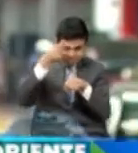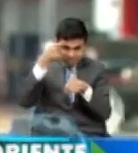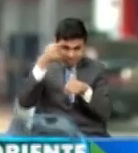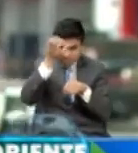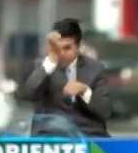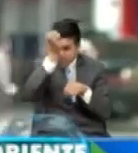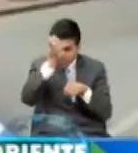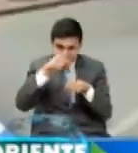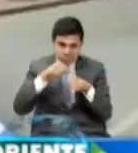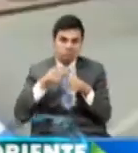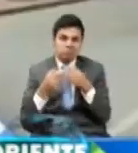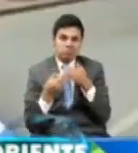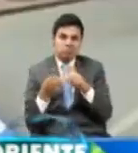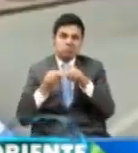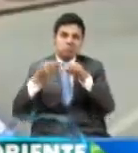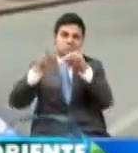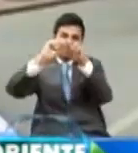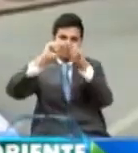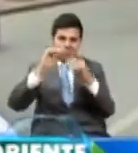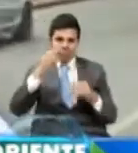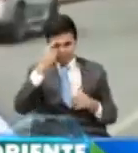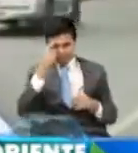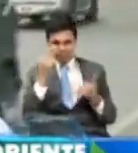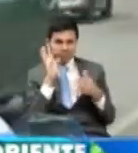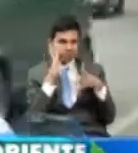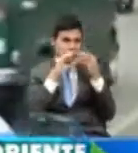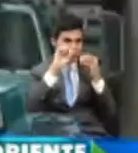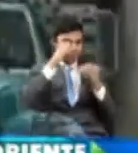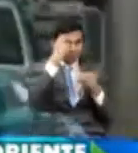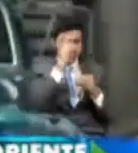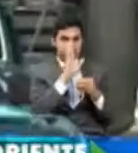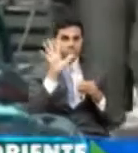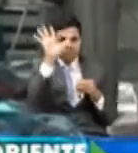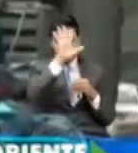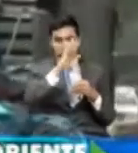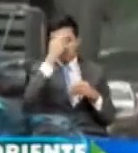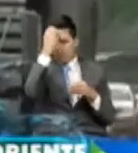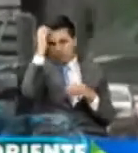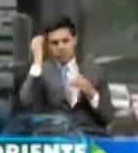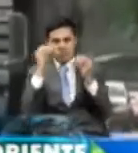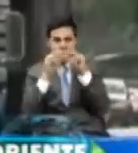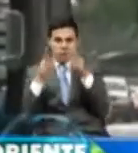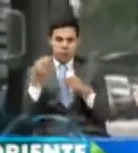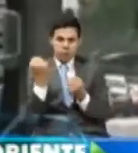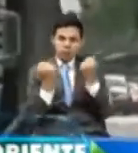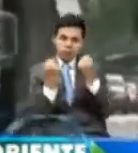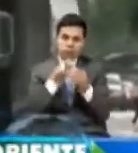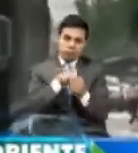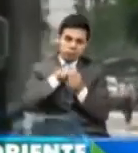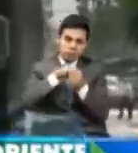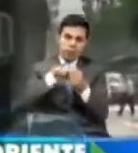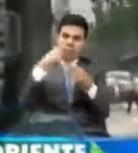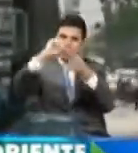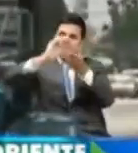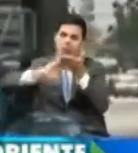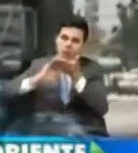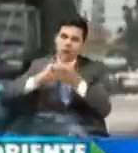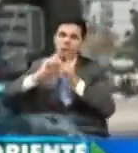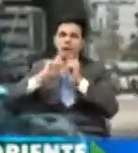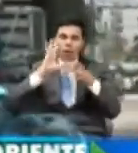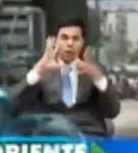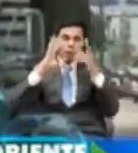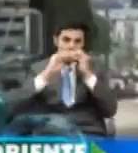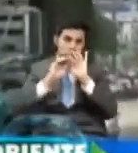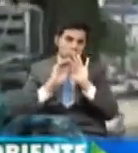informe. Pese a que las negociaciones entre el gobierno nacional y los transportadores avanzan satisfactoriamente, los representantes por Norte